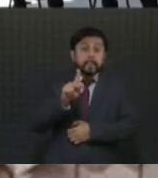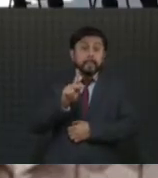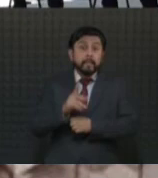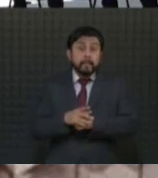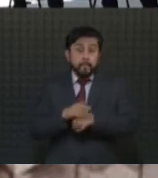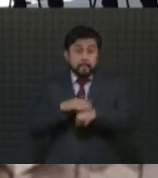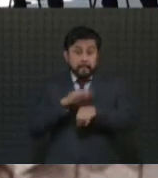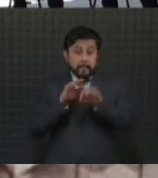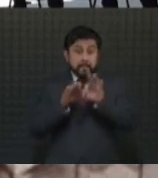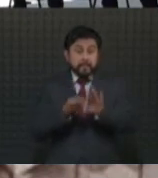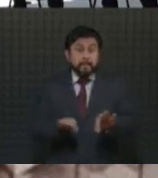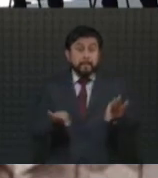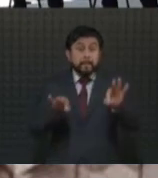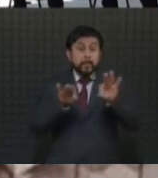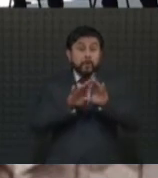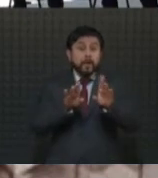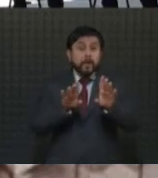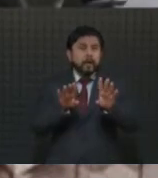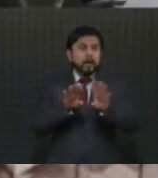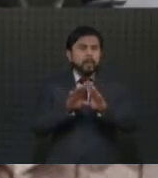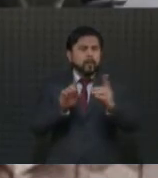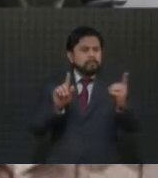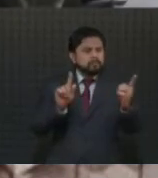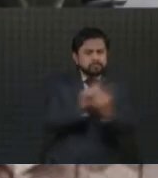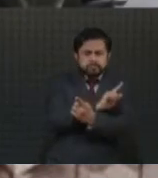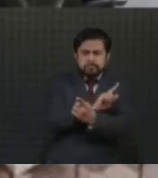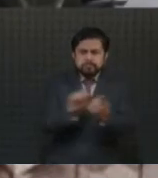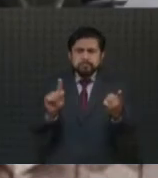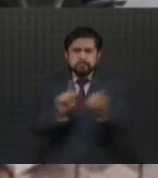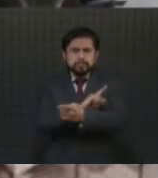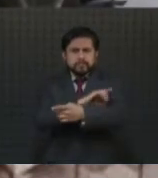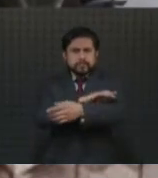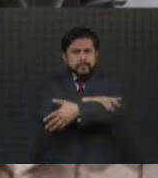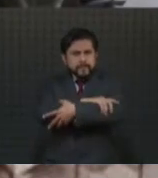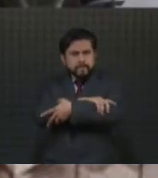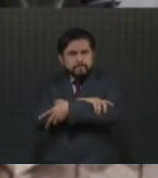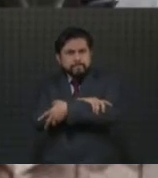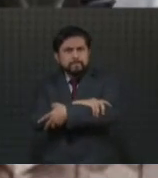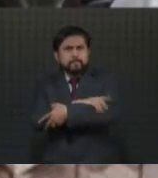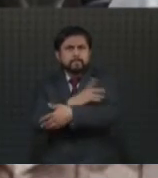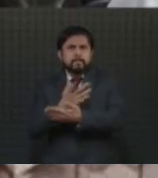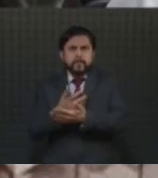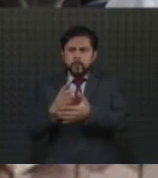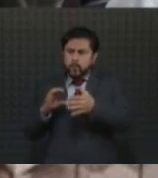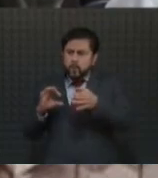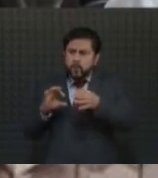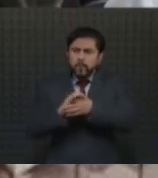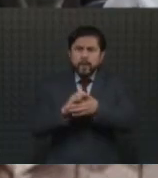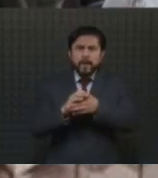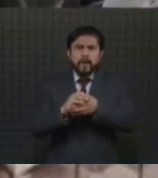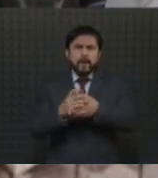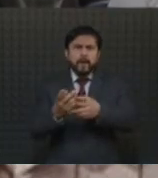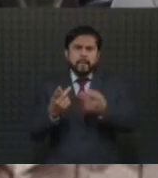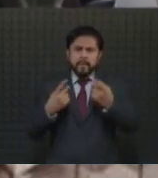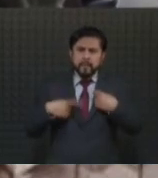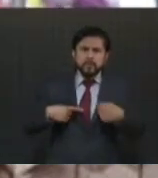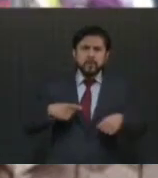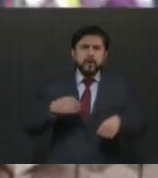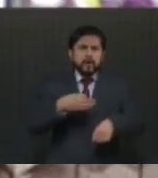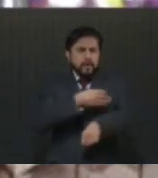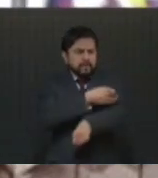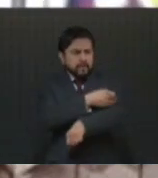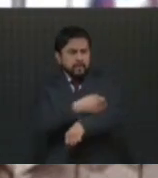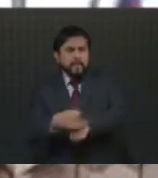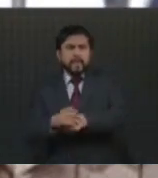hacer comunidad, fortalecer los vínculos de las familias y de los